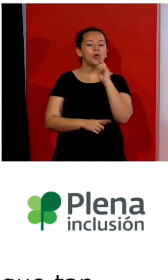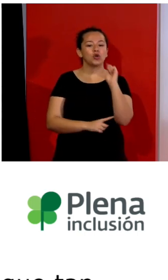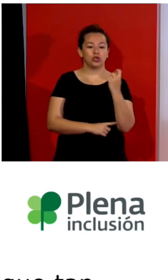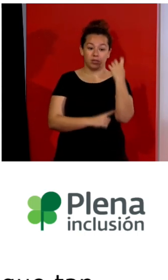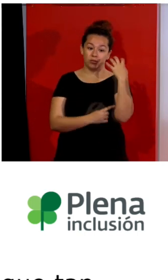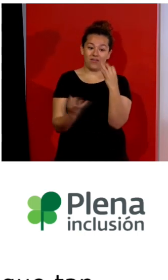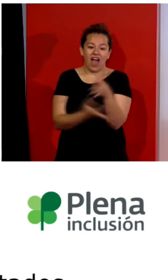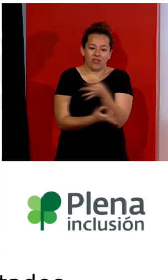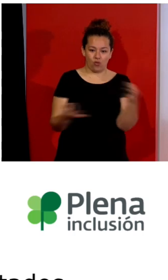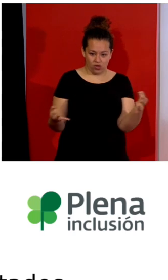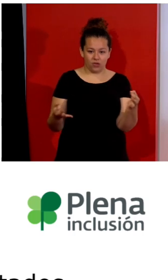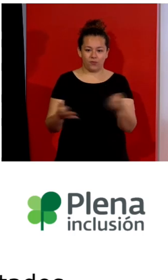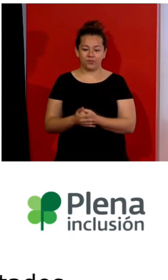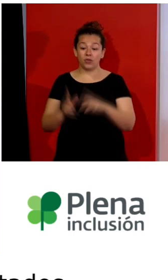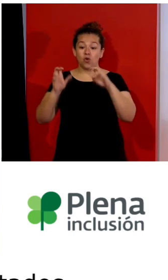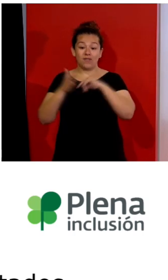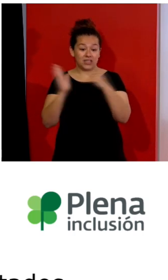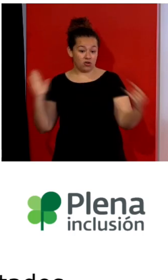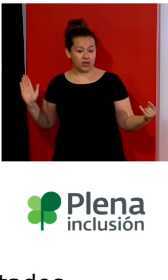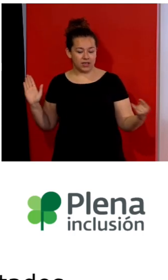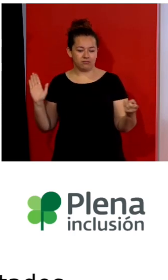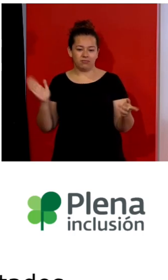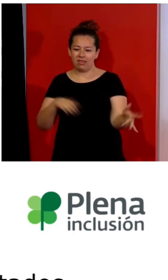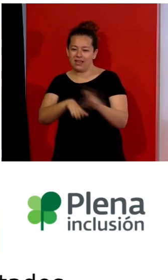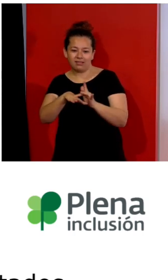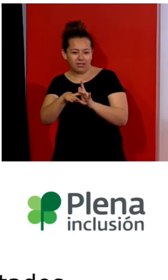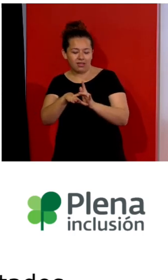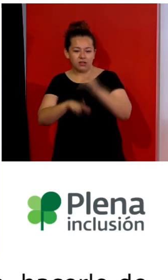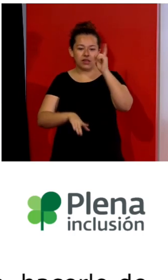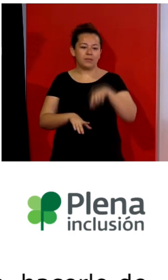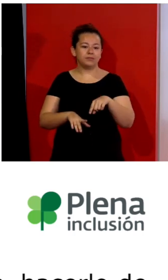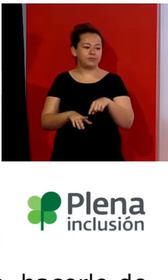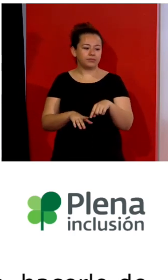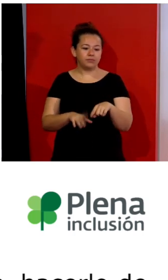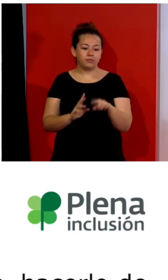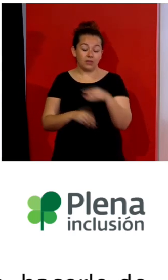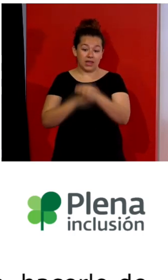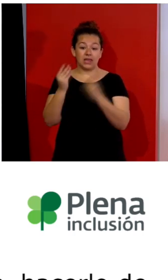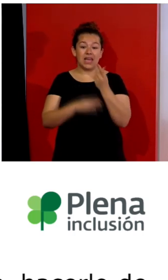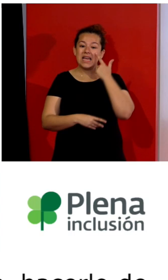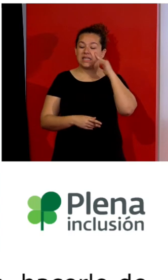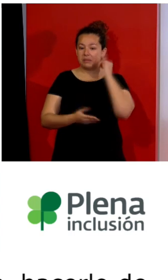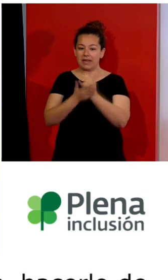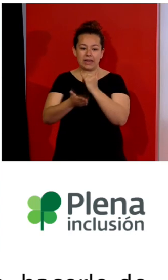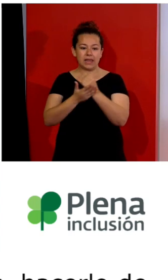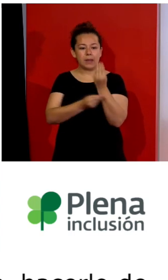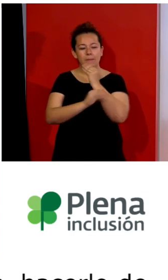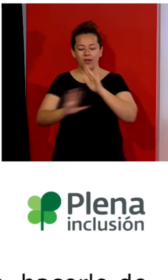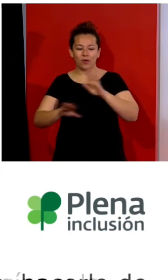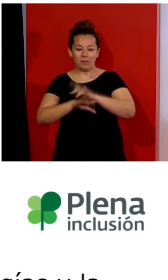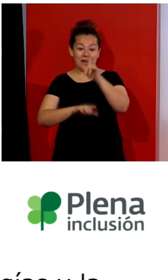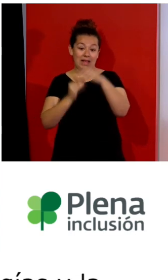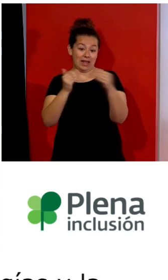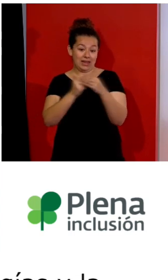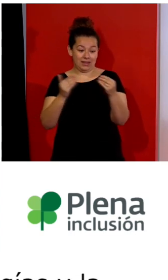adecuada. Las nuevas tecnologías, la digitalización, nos permiten ofrecer una mejor experiencia a nuestros clientes